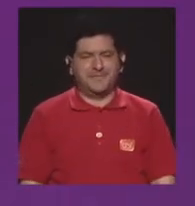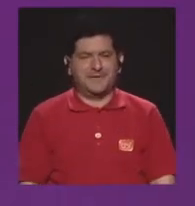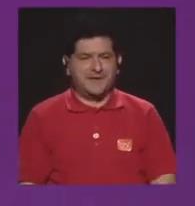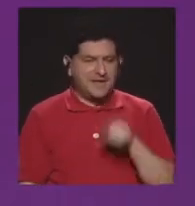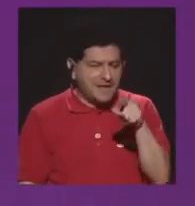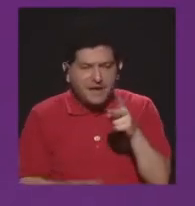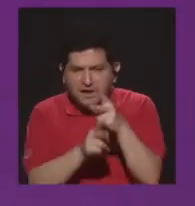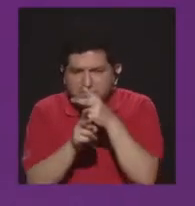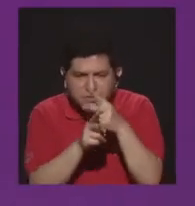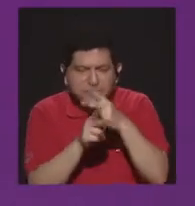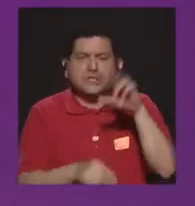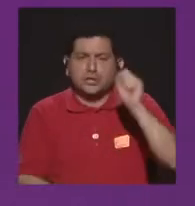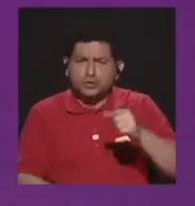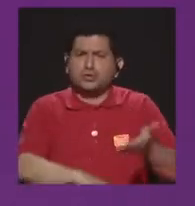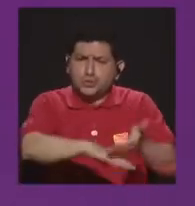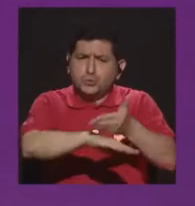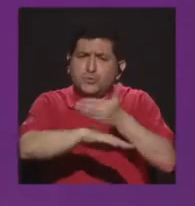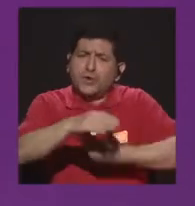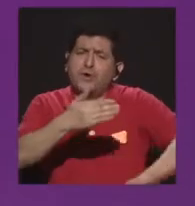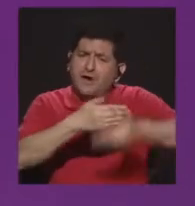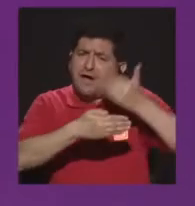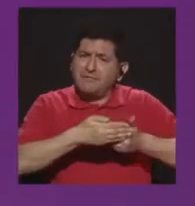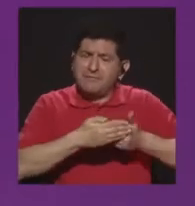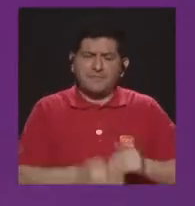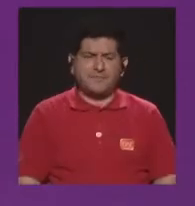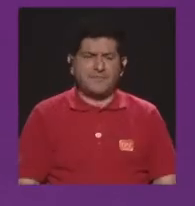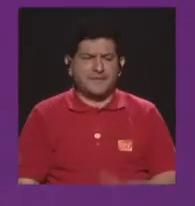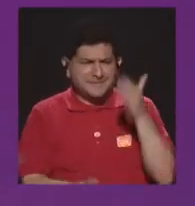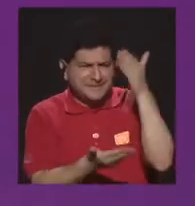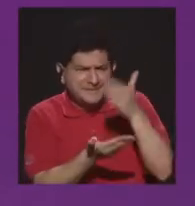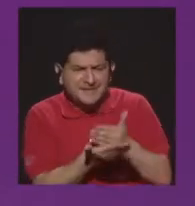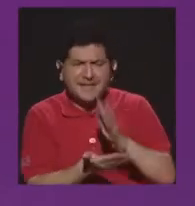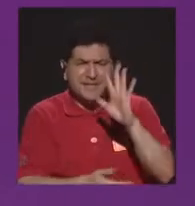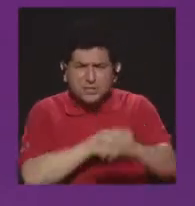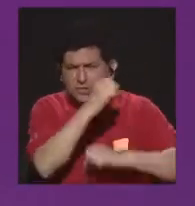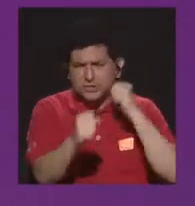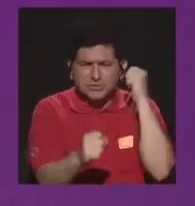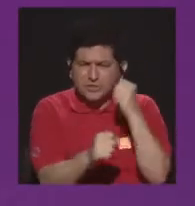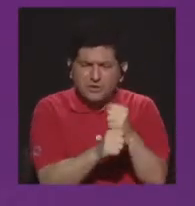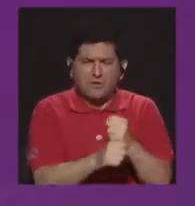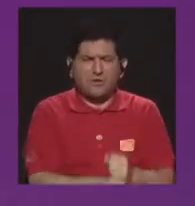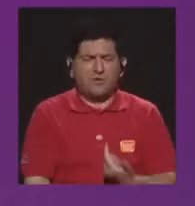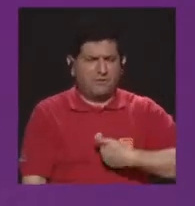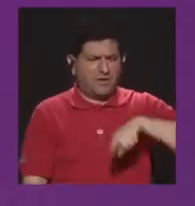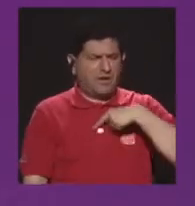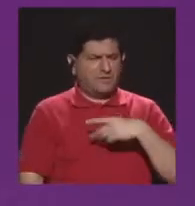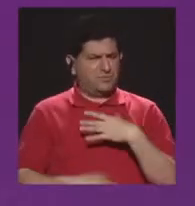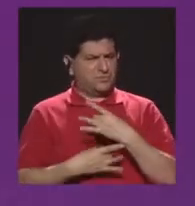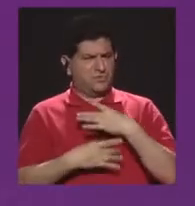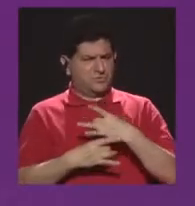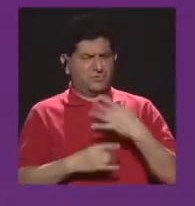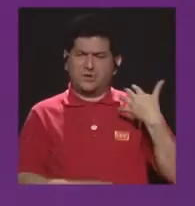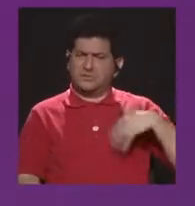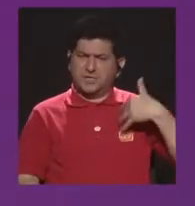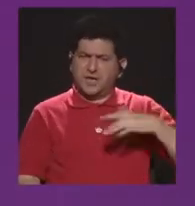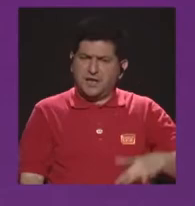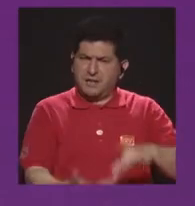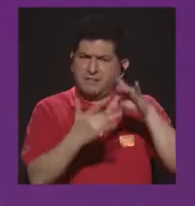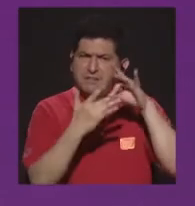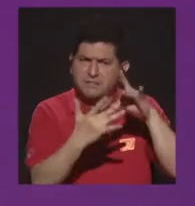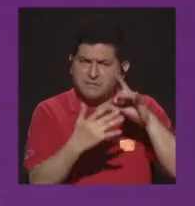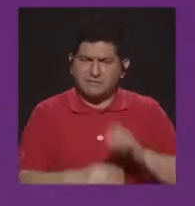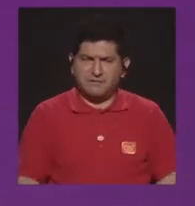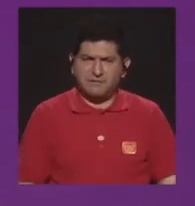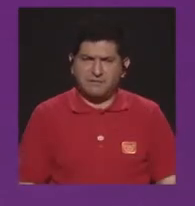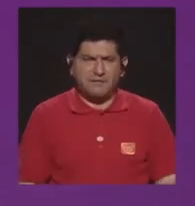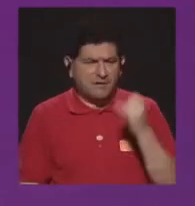este monitoreo sí se venía avanzando, con lo cual este detenimiento de los últimos 5 años nos llama la atención en Argentina, particularmente